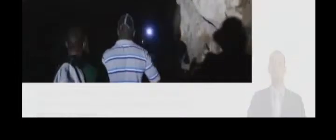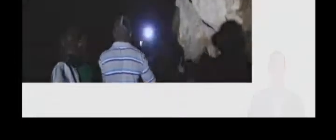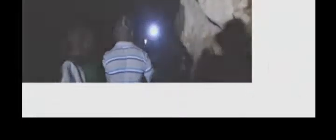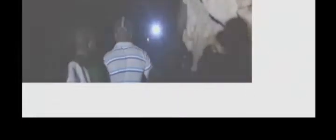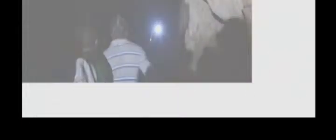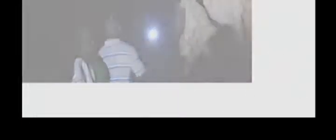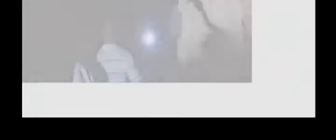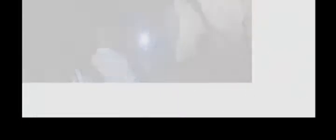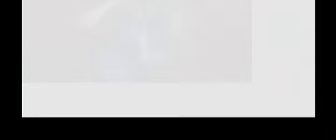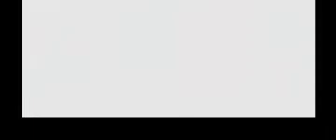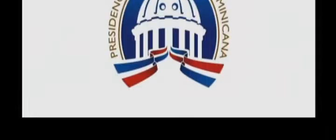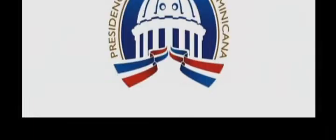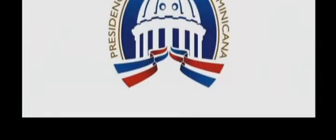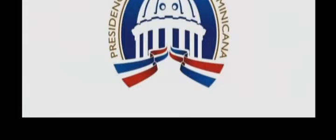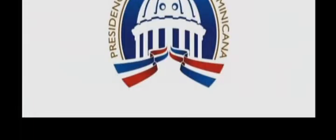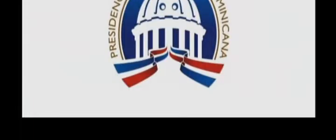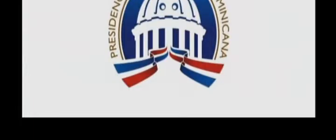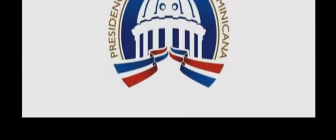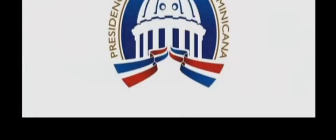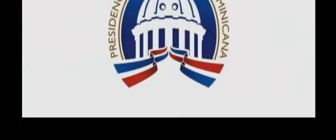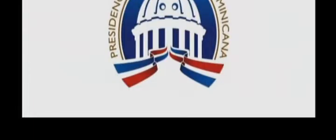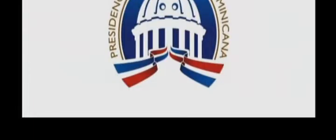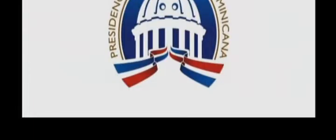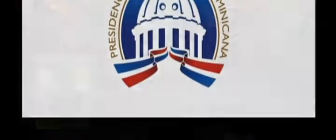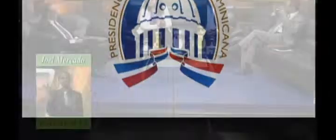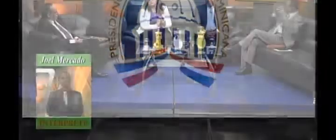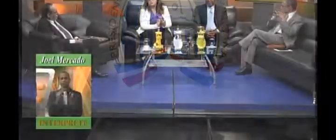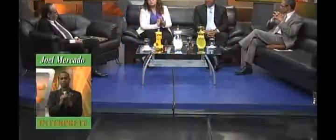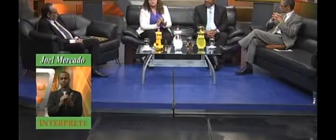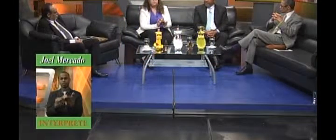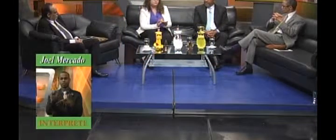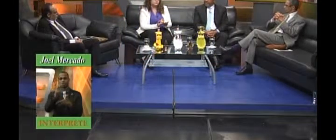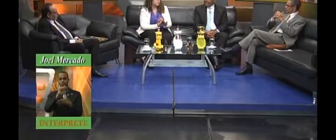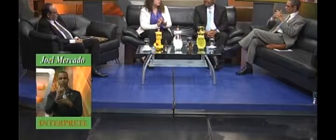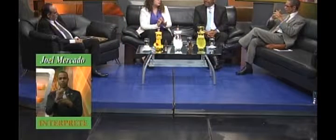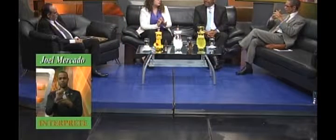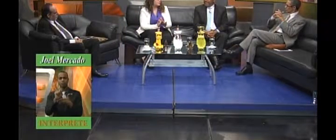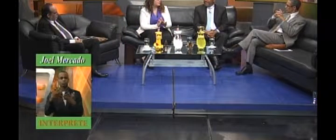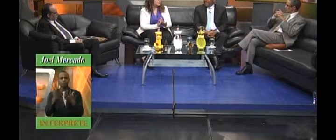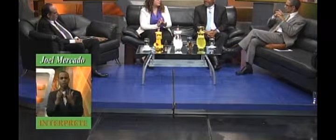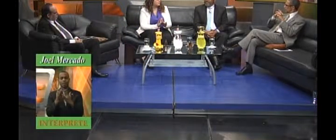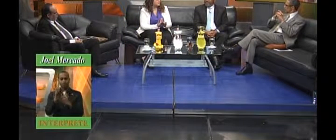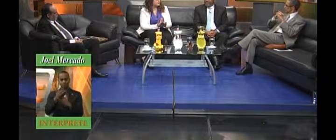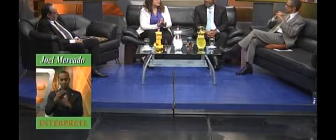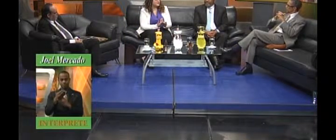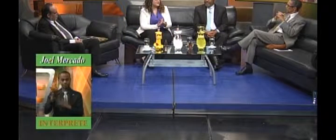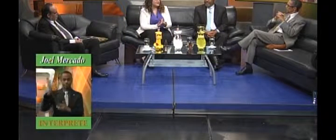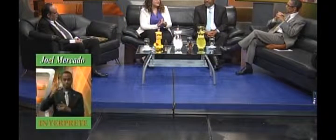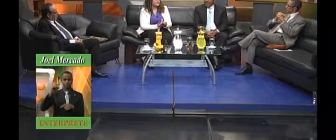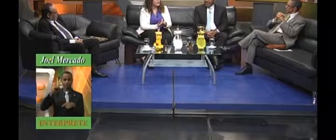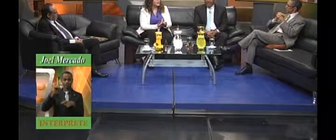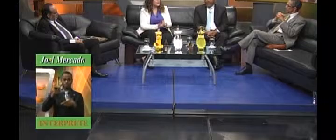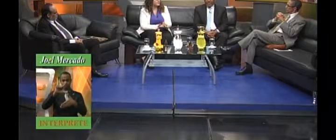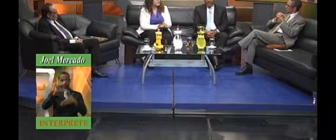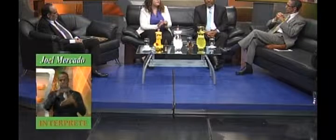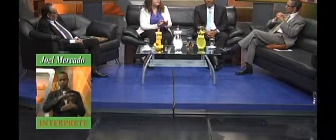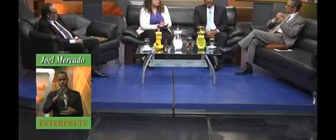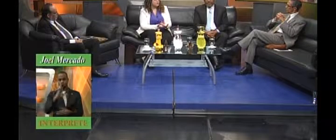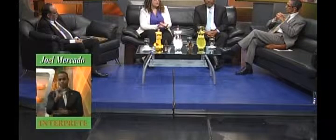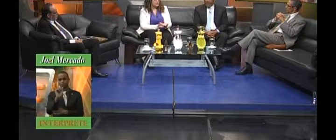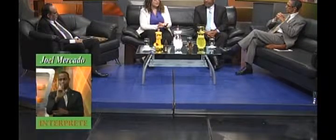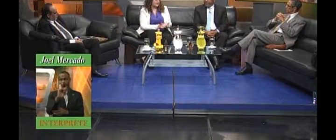el 2016, el tema del turismo accesible. Y en ese caso, bueno, nosotros tuvimos la primera conferencia de América Latina y el